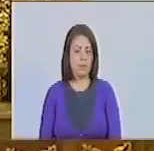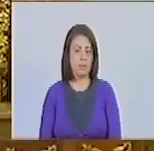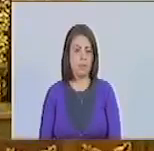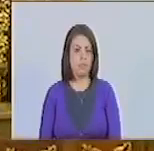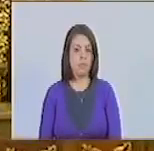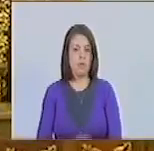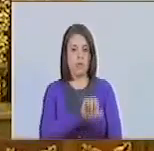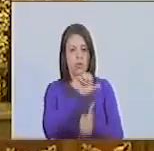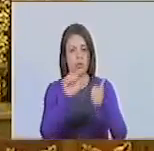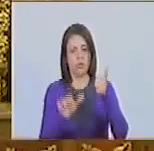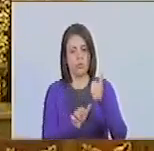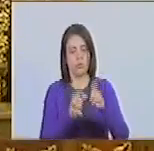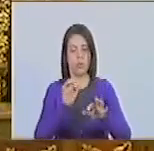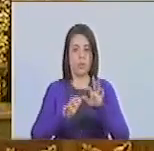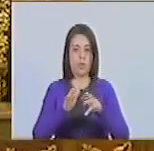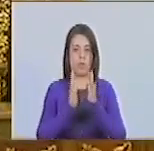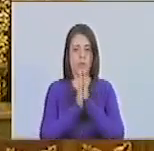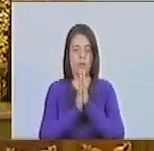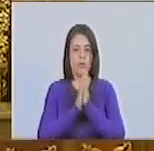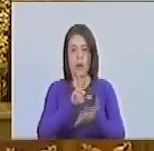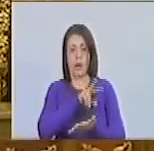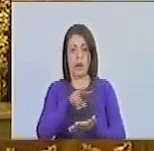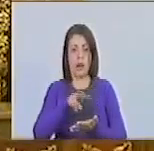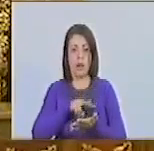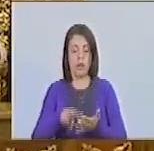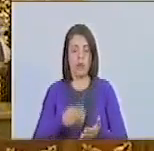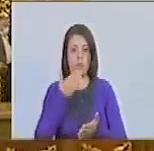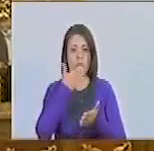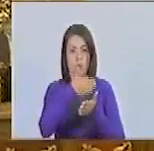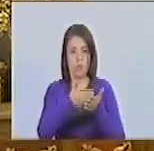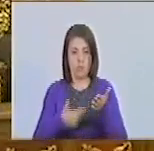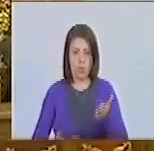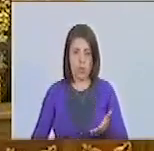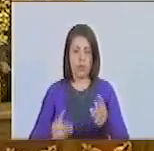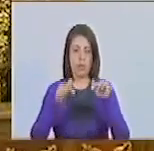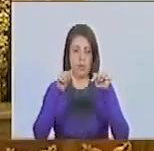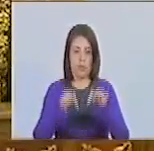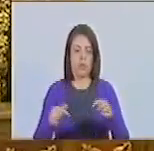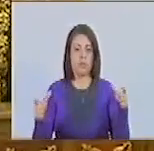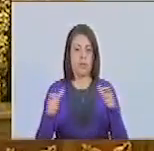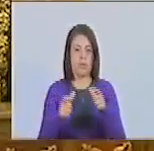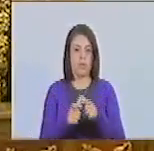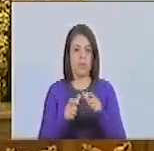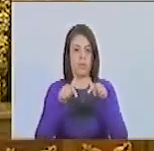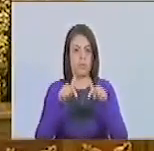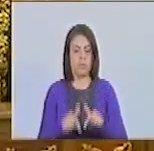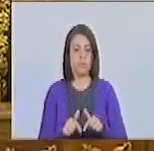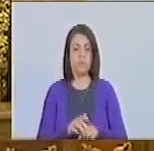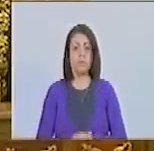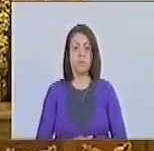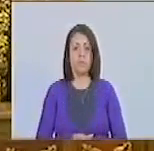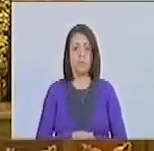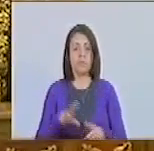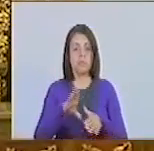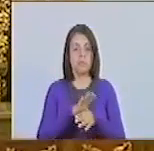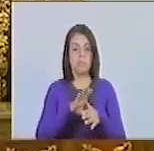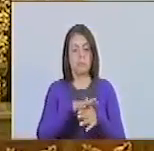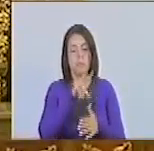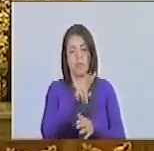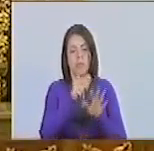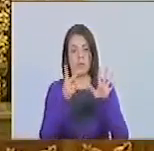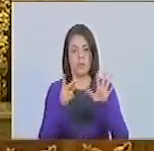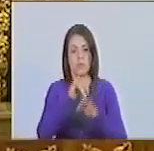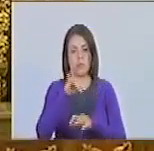Ciudadana subsecretaria, por favor, sírvase a dar lectura a la propuesta de acta de la sesión ordinaria del día martes